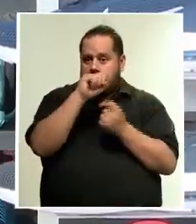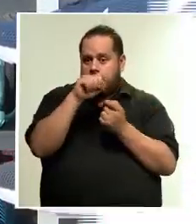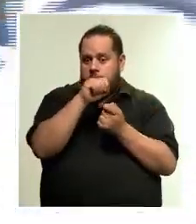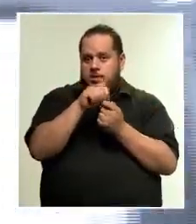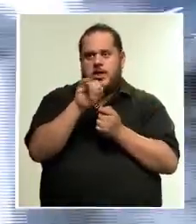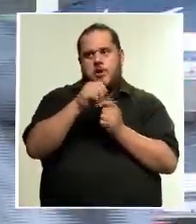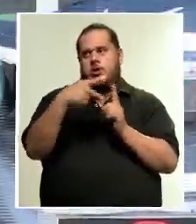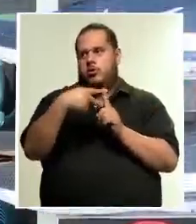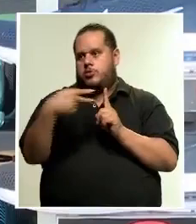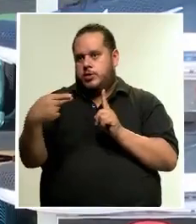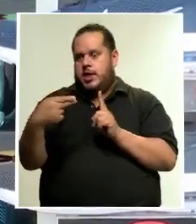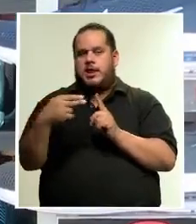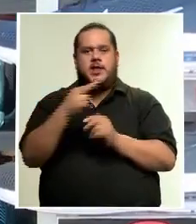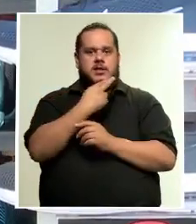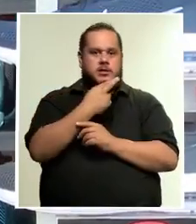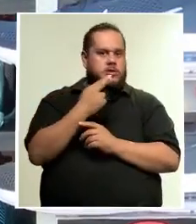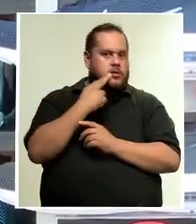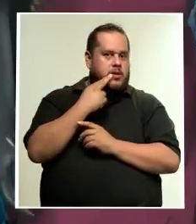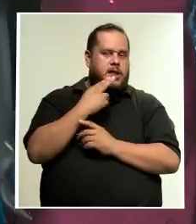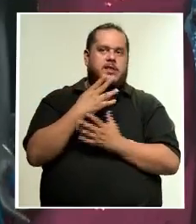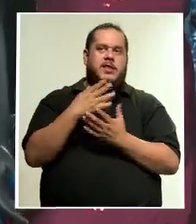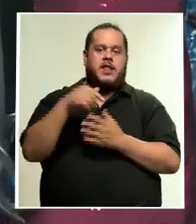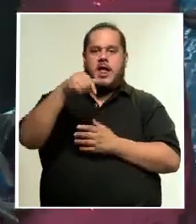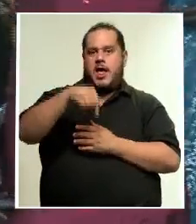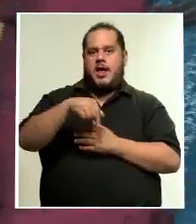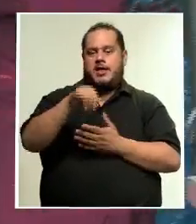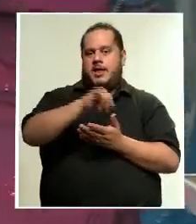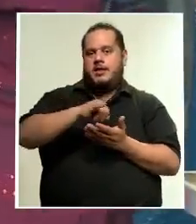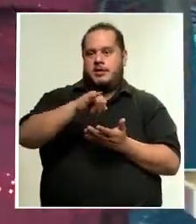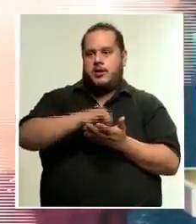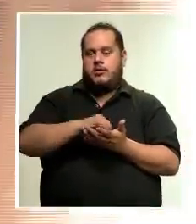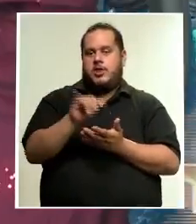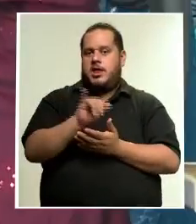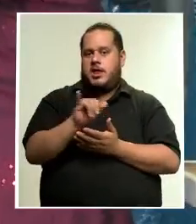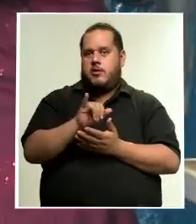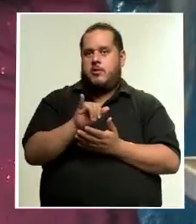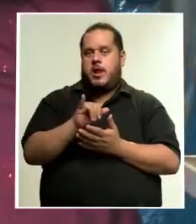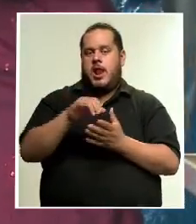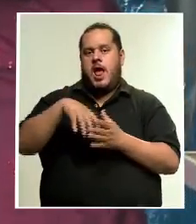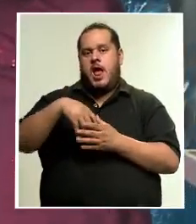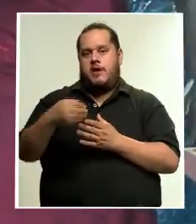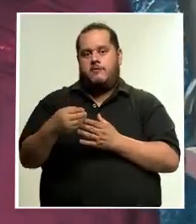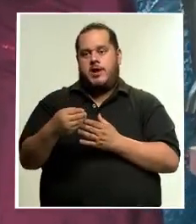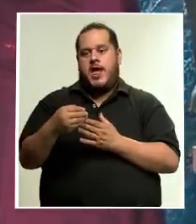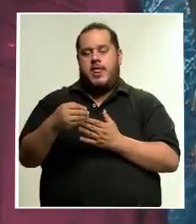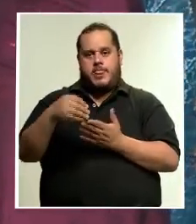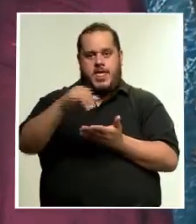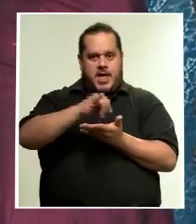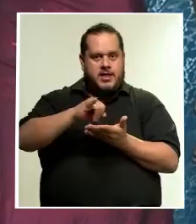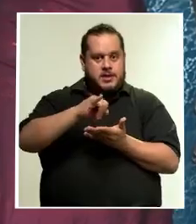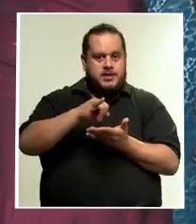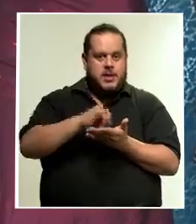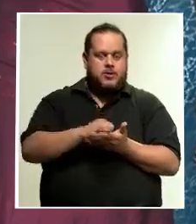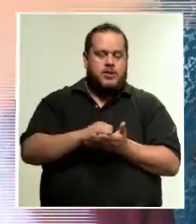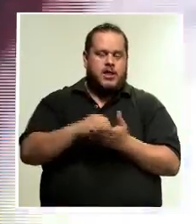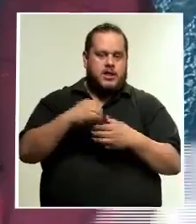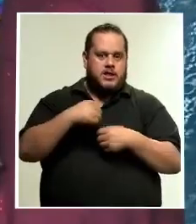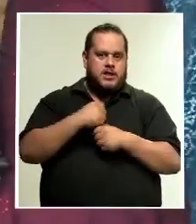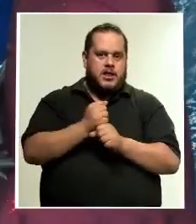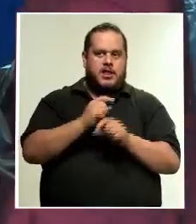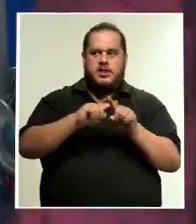los hoteles, los restaurantes, tanto acá en San José como fuera de la capital, están realizando